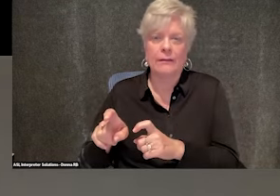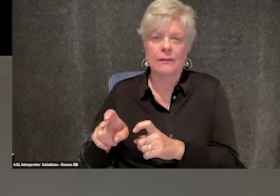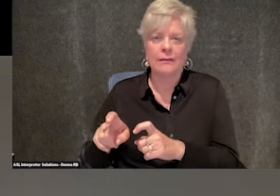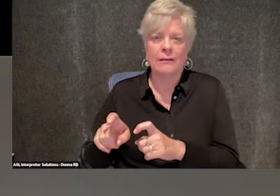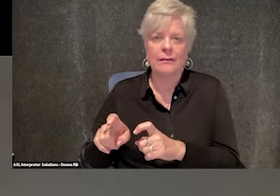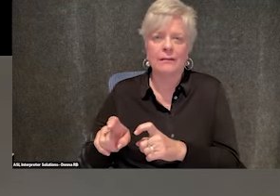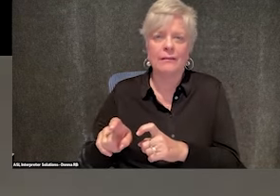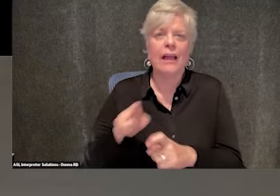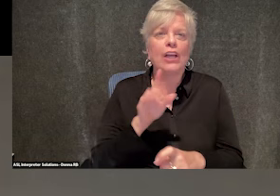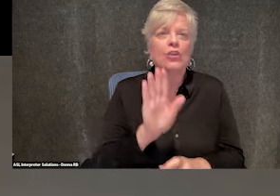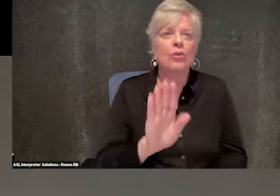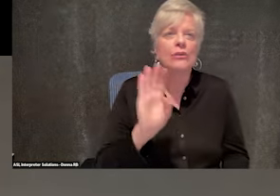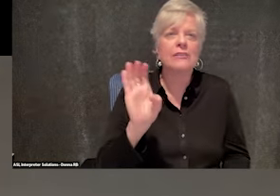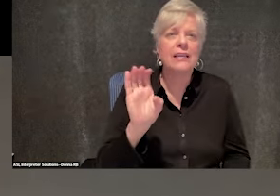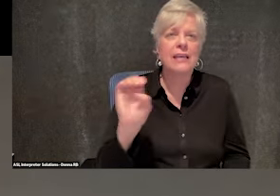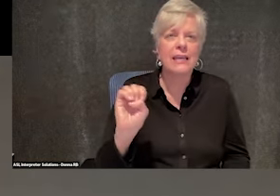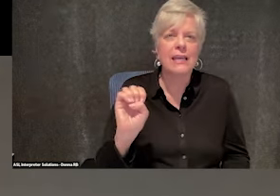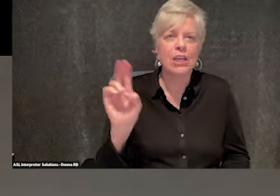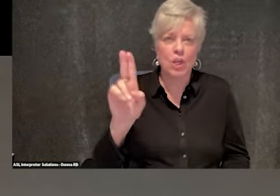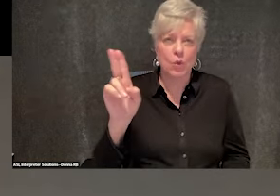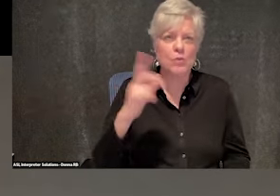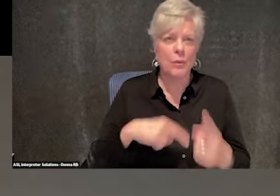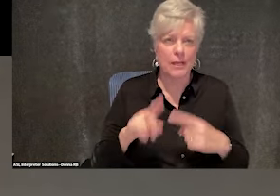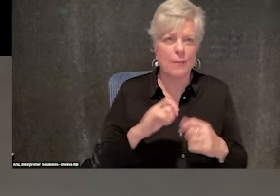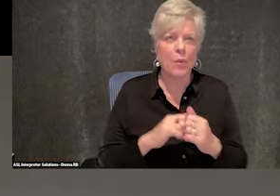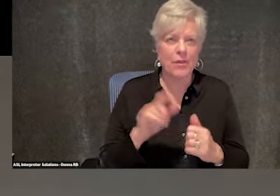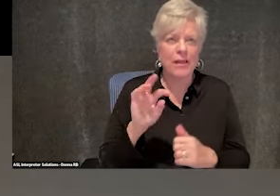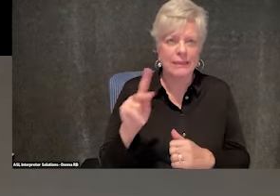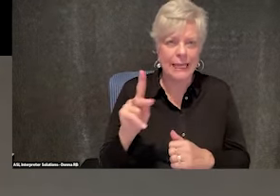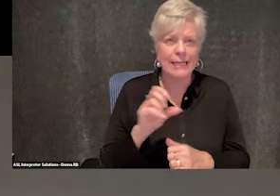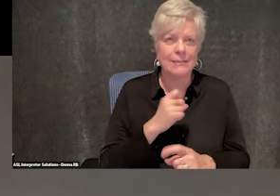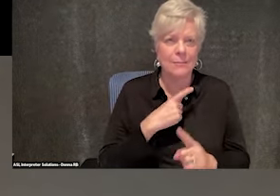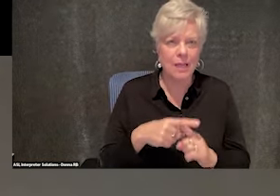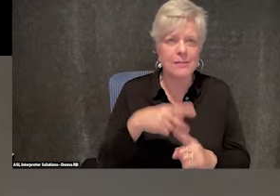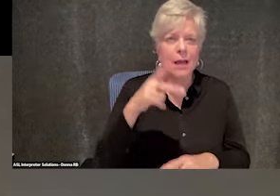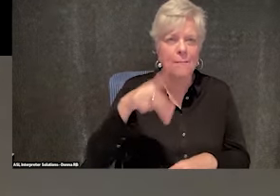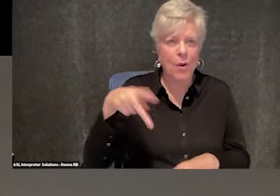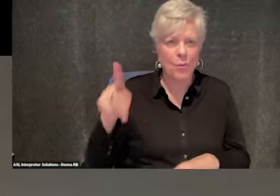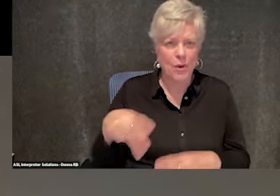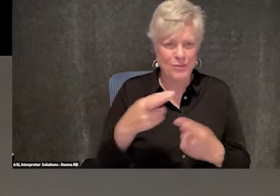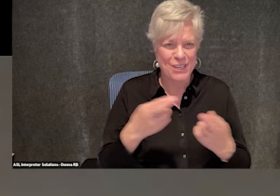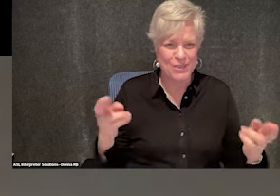entregar todas las diapositivas, filminas, todos los recursos de internet, etcétera.